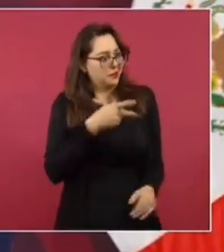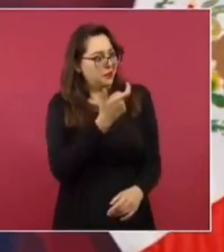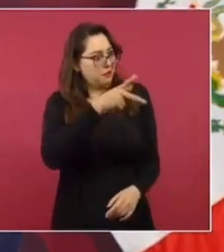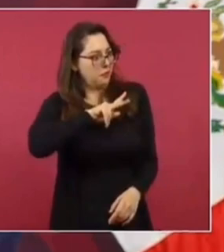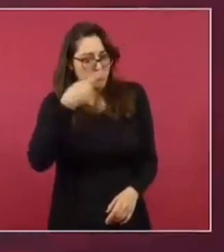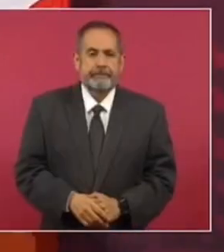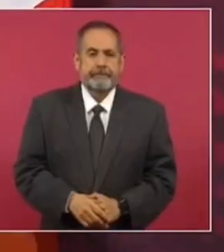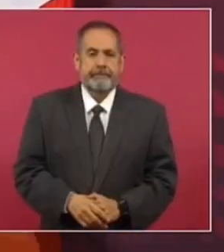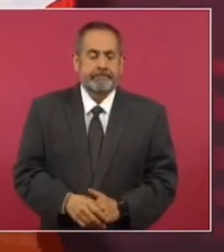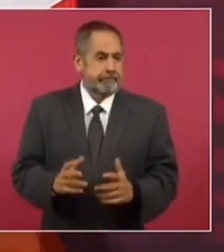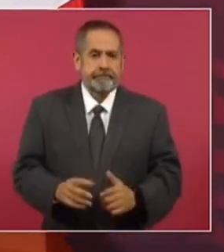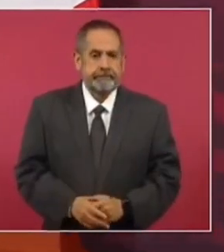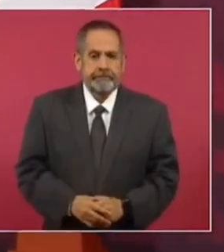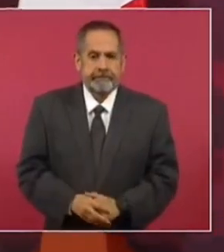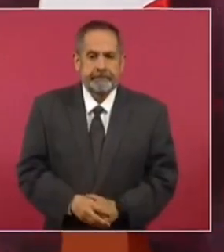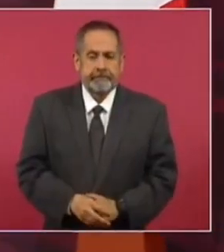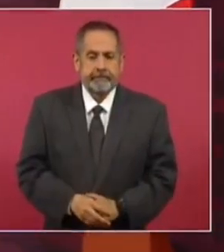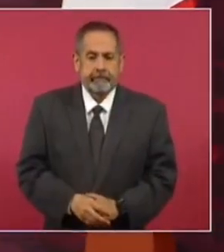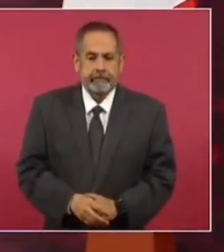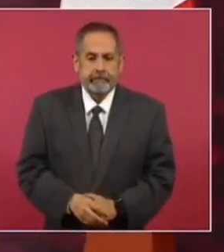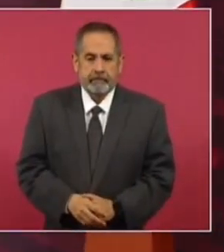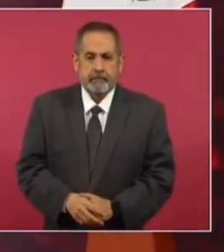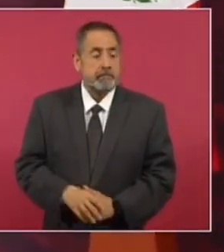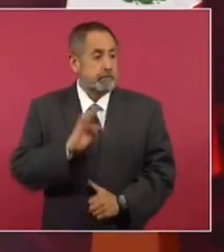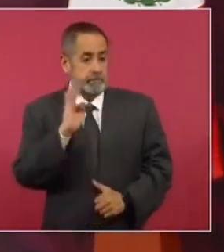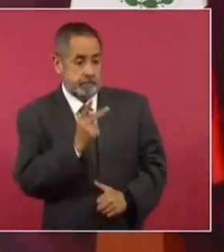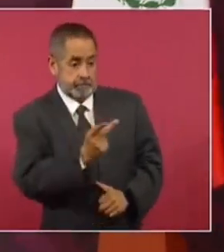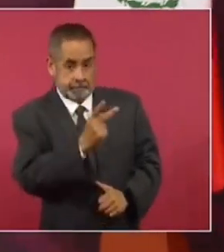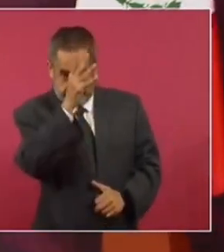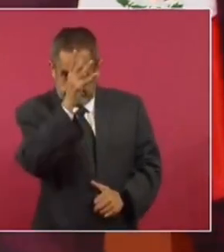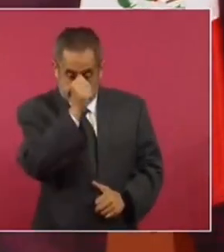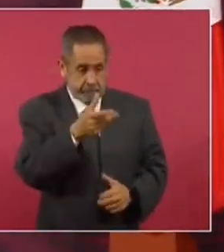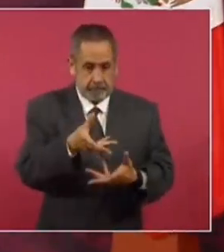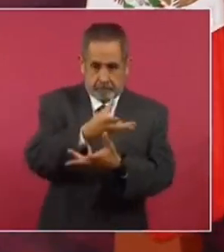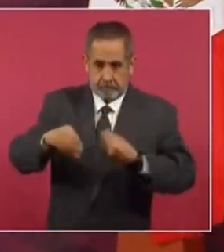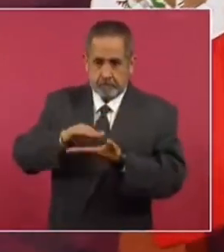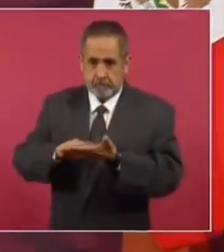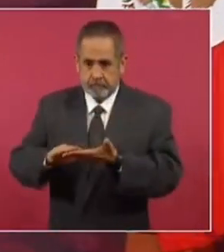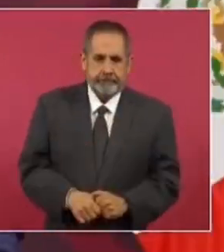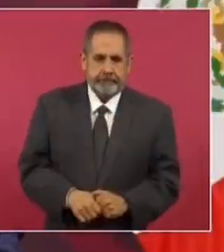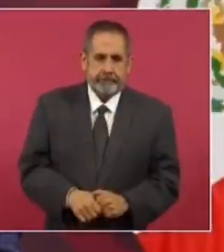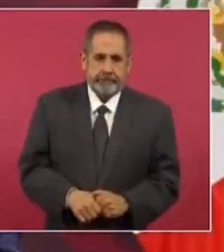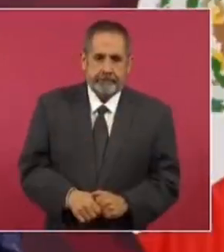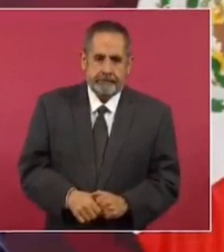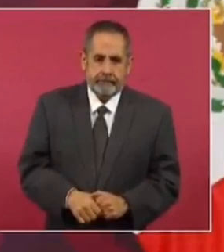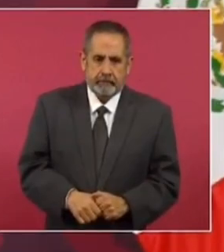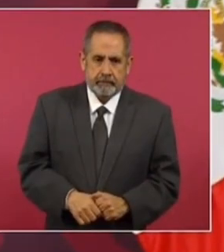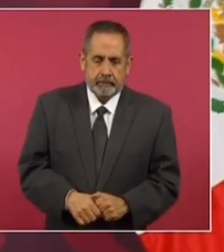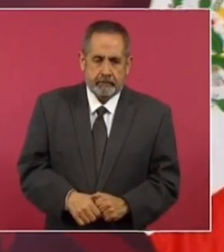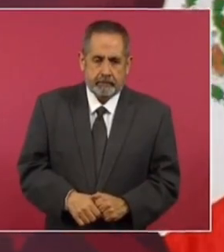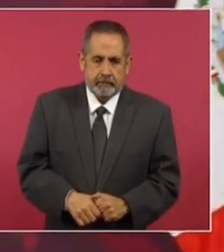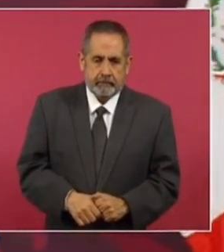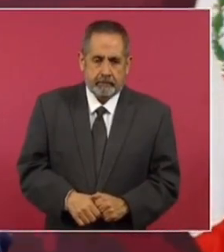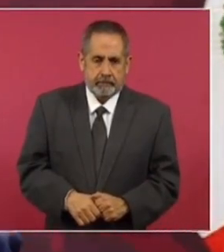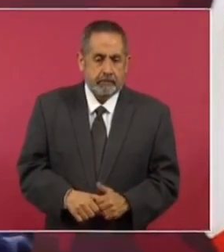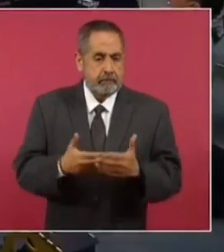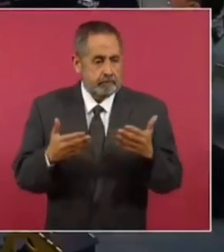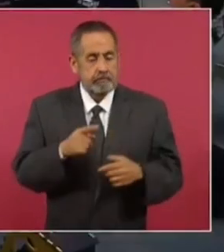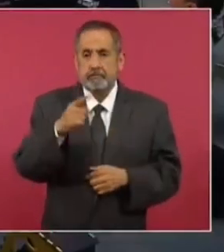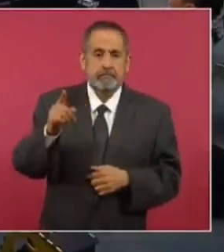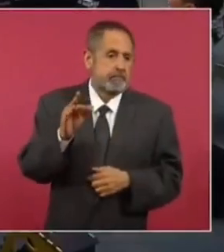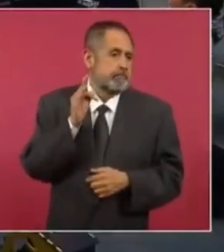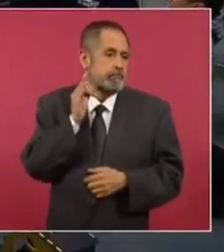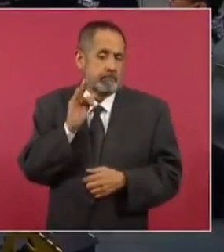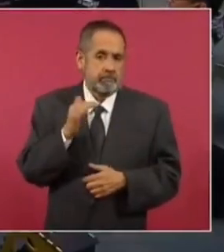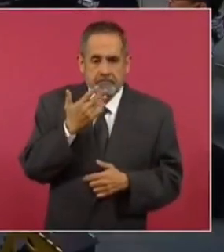tener mucho cuidado con el poder judicial si se llega a un acuerdo de reparación del daño yo lo veo muy bien ahora porque la fiscalía